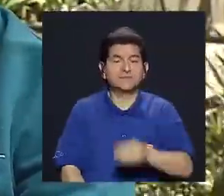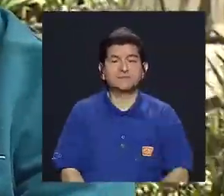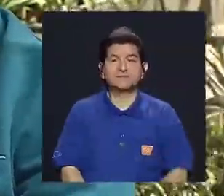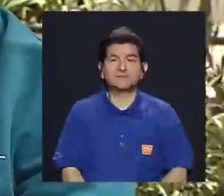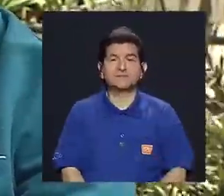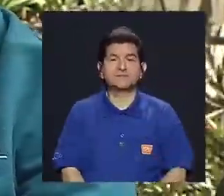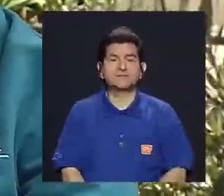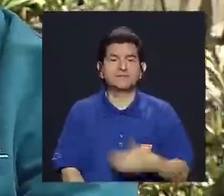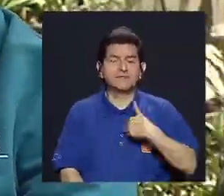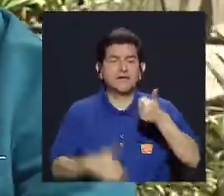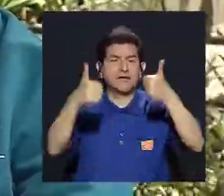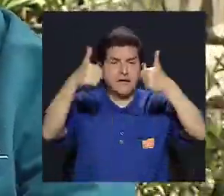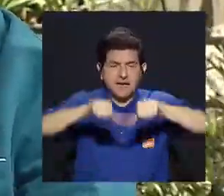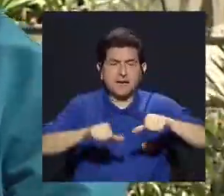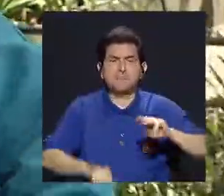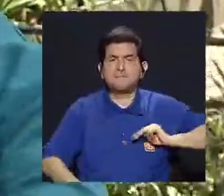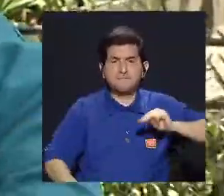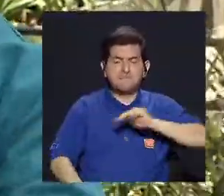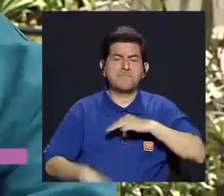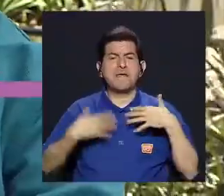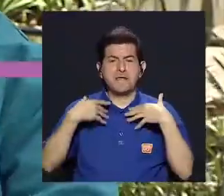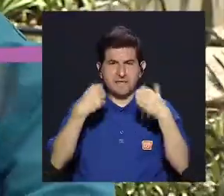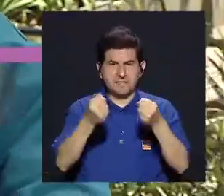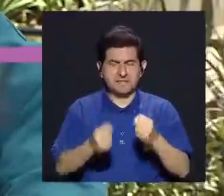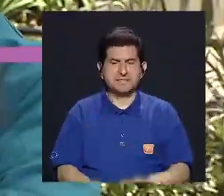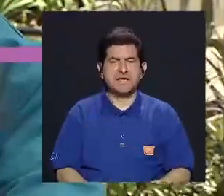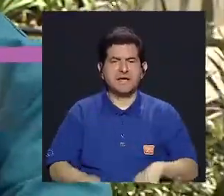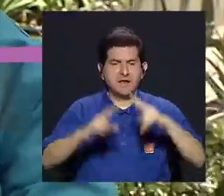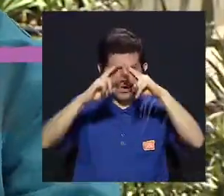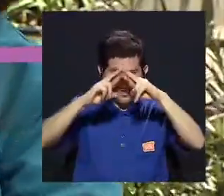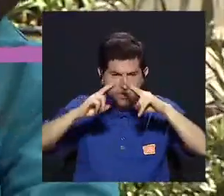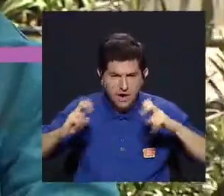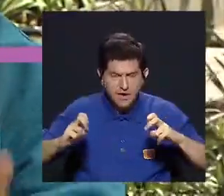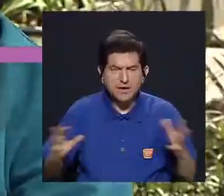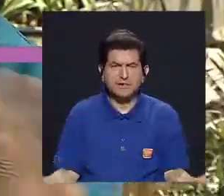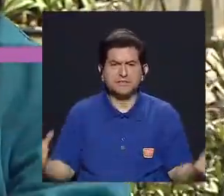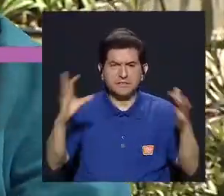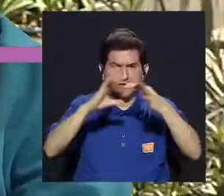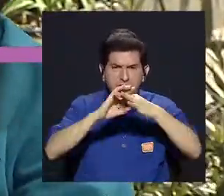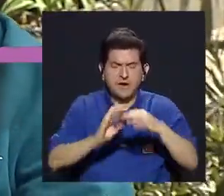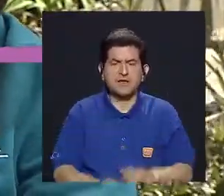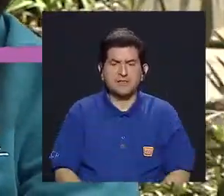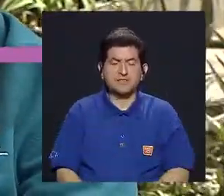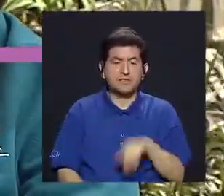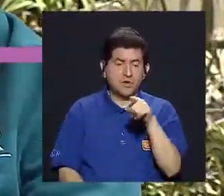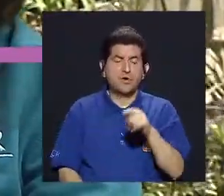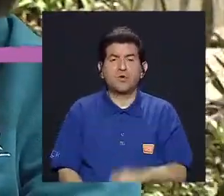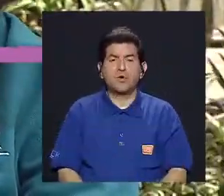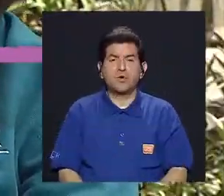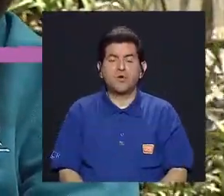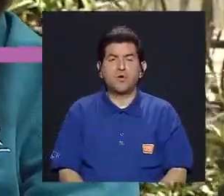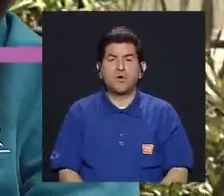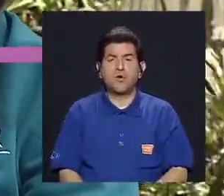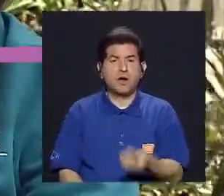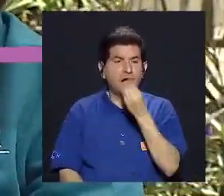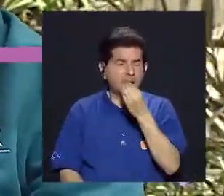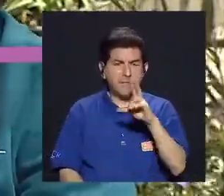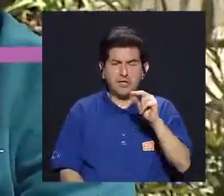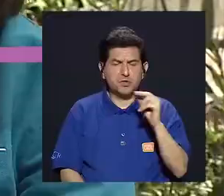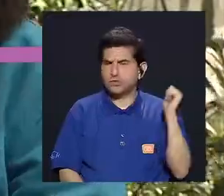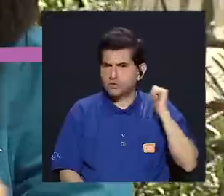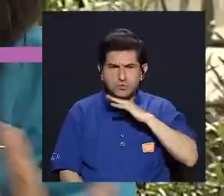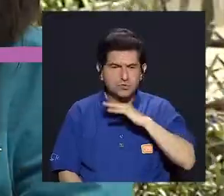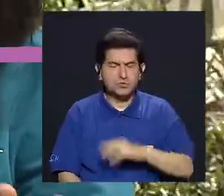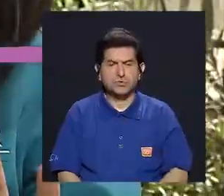verdad porque teníamos un convenio con el ministerio de salud precisamente para hacer análisis relacionados con inocuidad alimentaria casi que